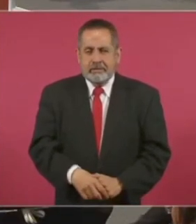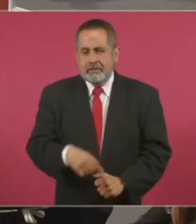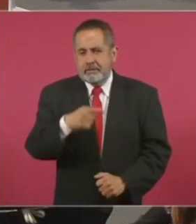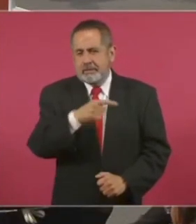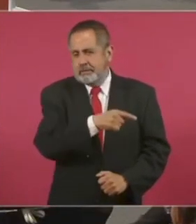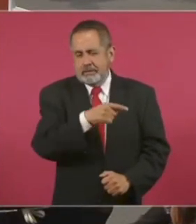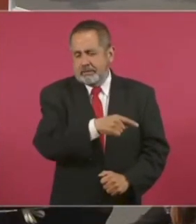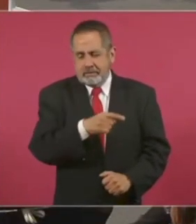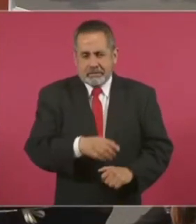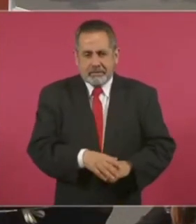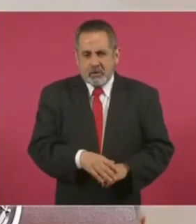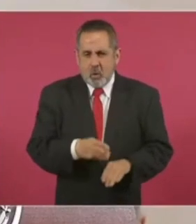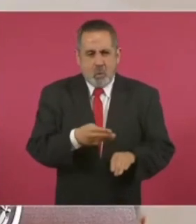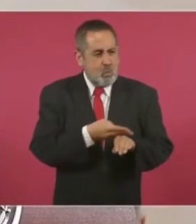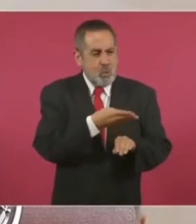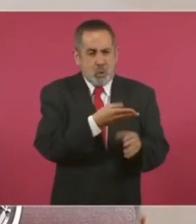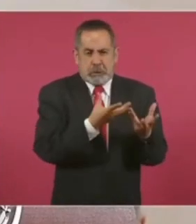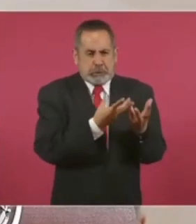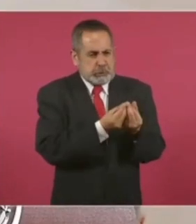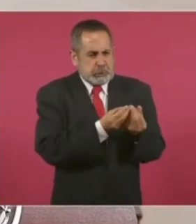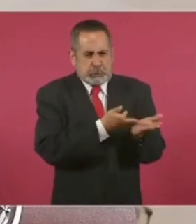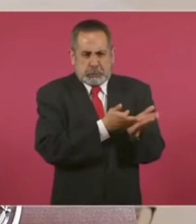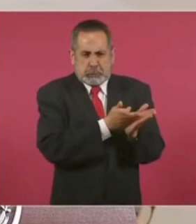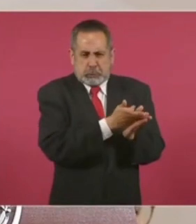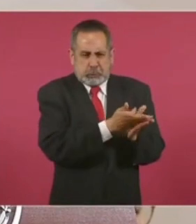es muy leal